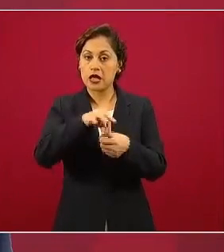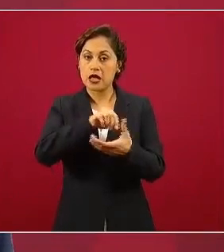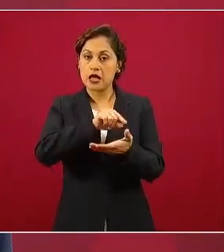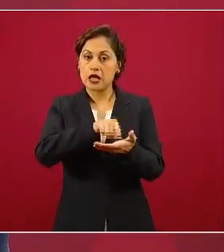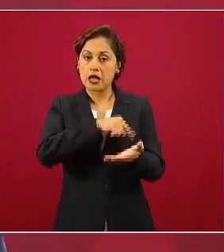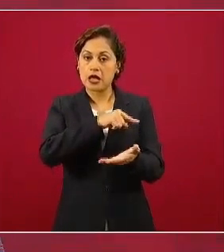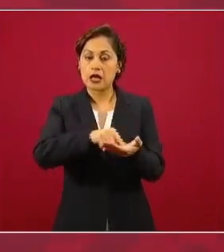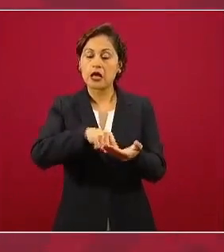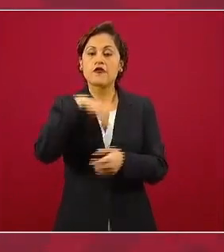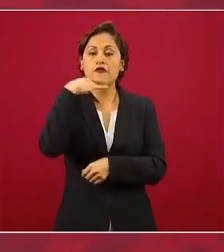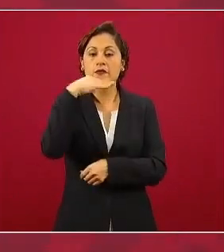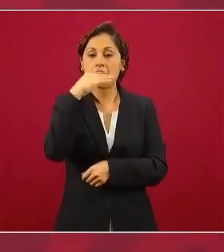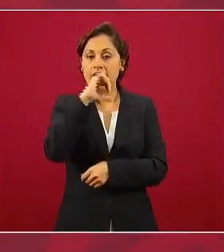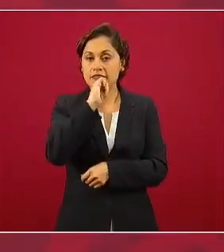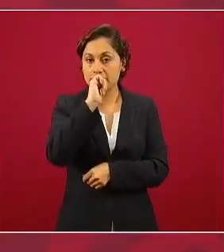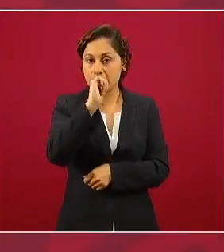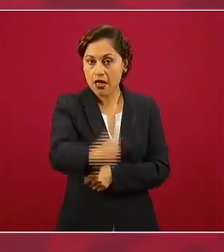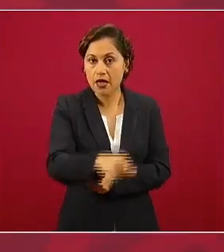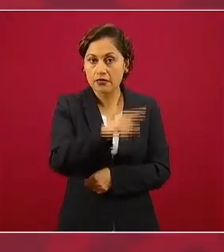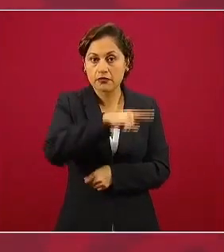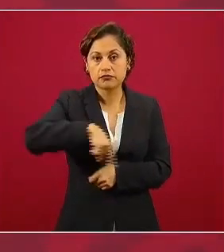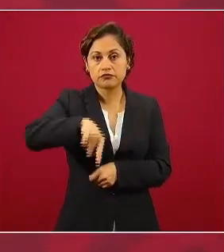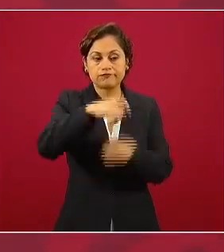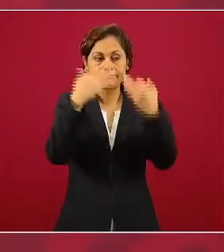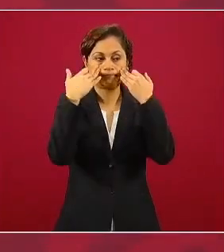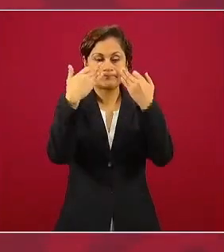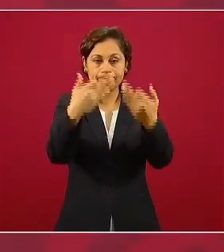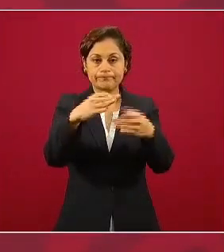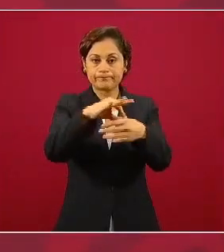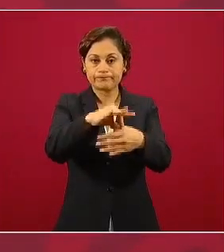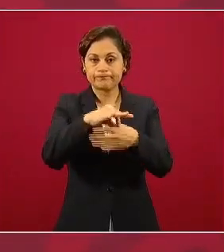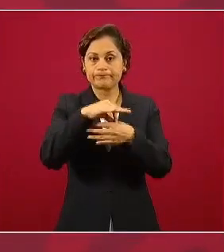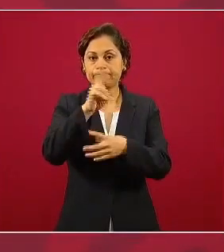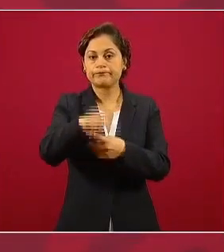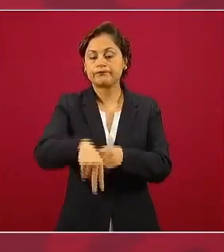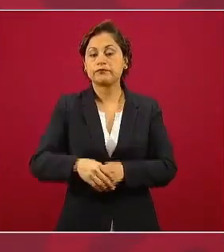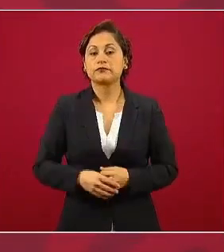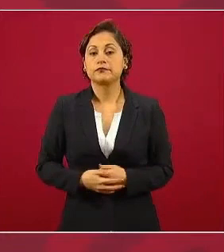que no haya fraude. Muy bien.